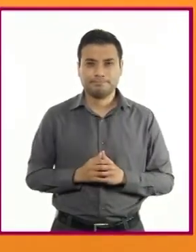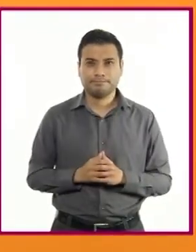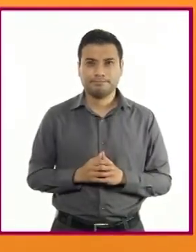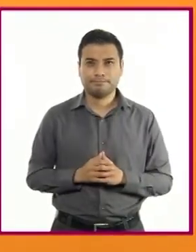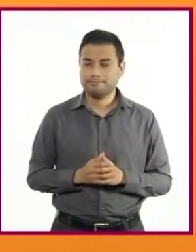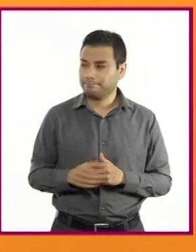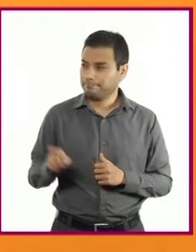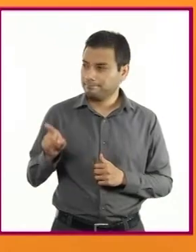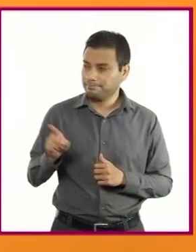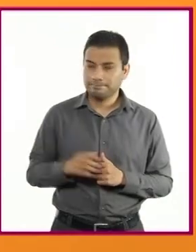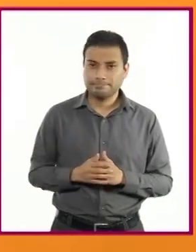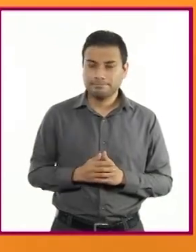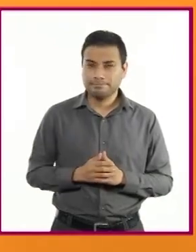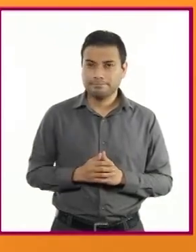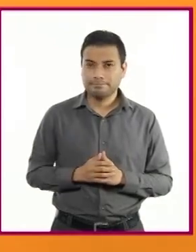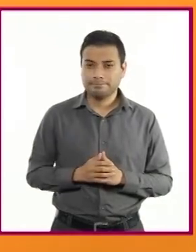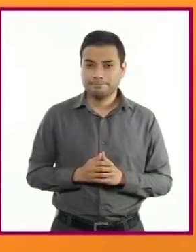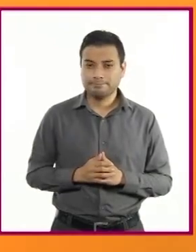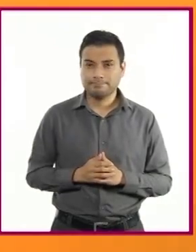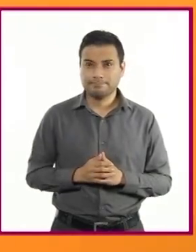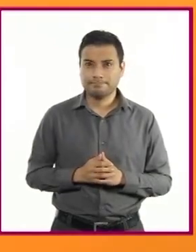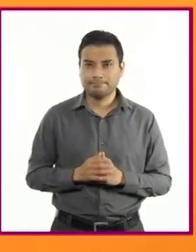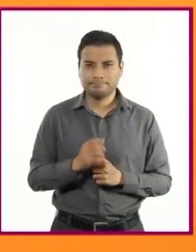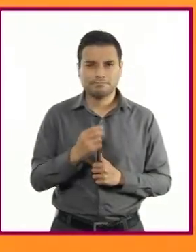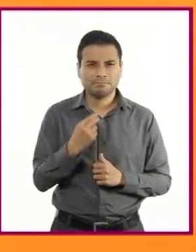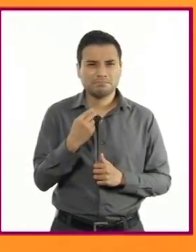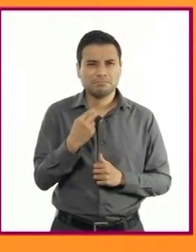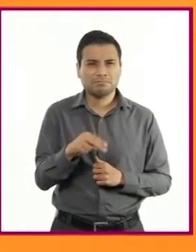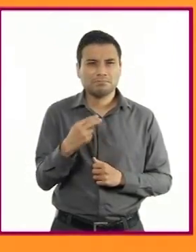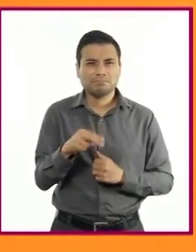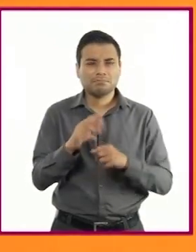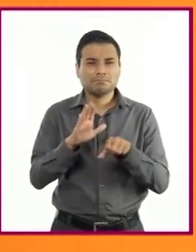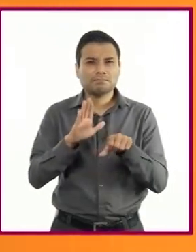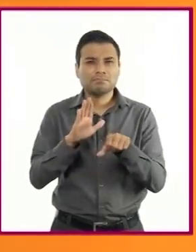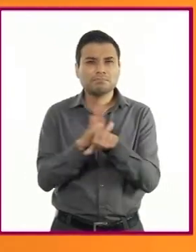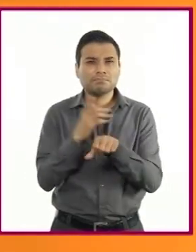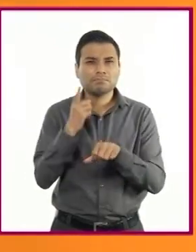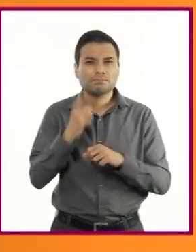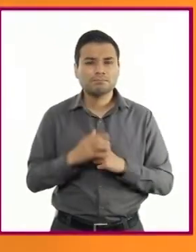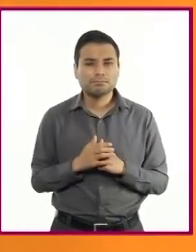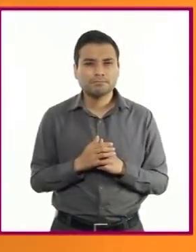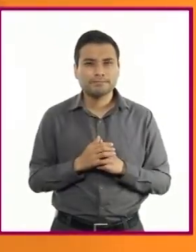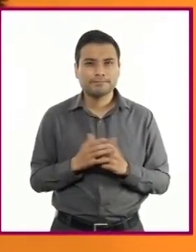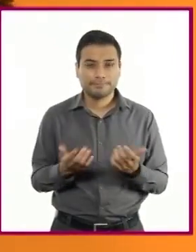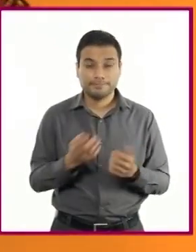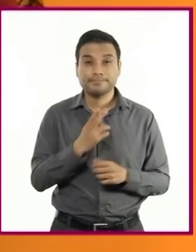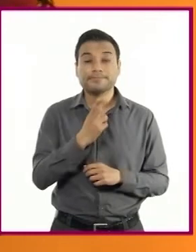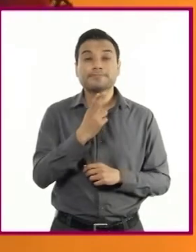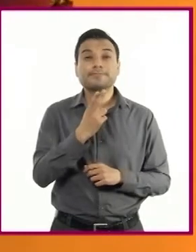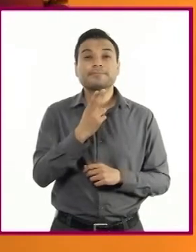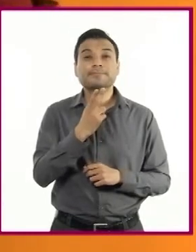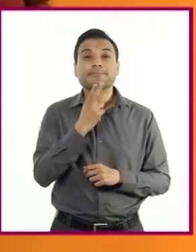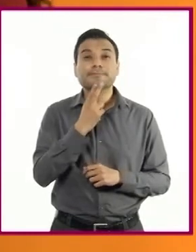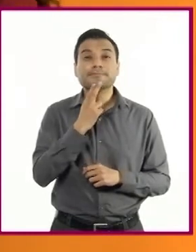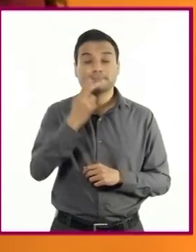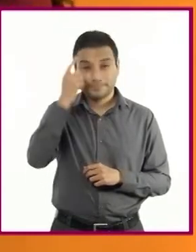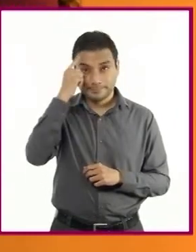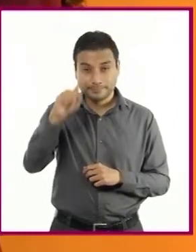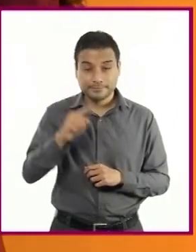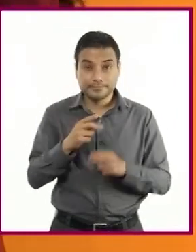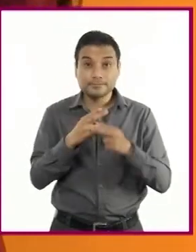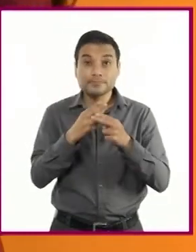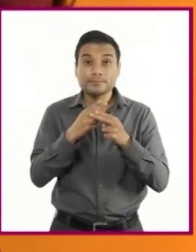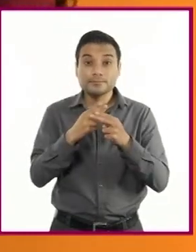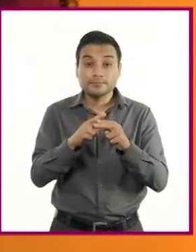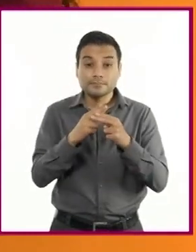tejido muscular esquelético. Recibe ese nombre porque es el que se encarga de mover los